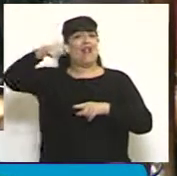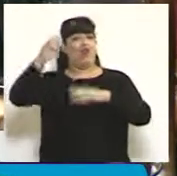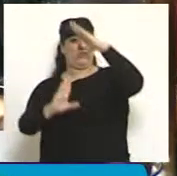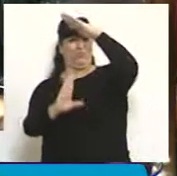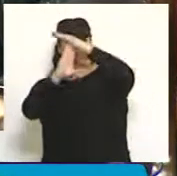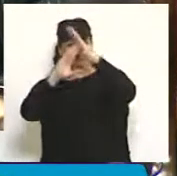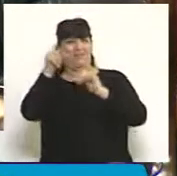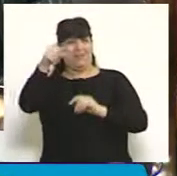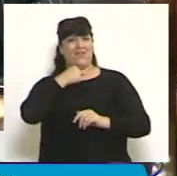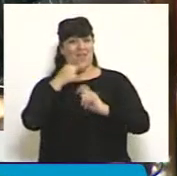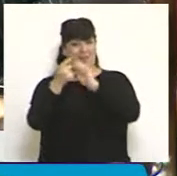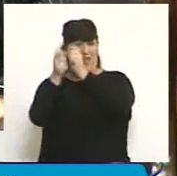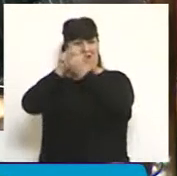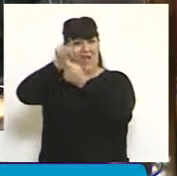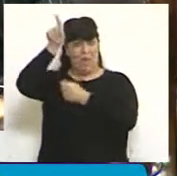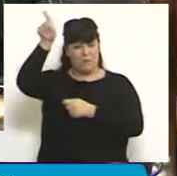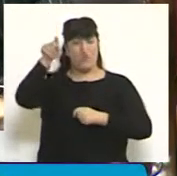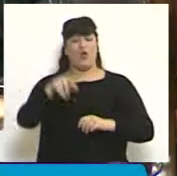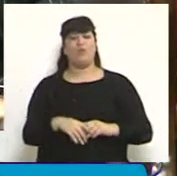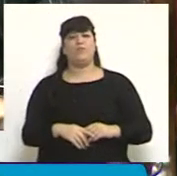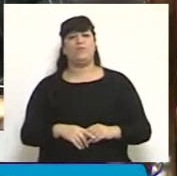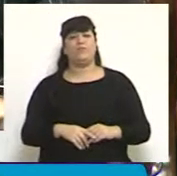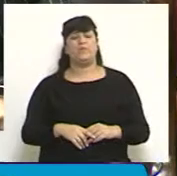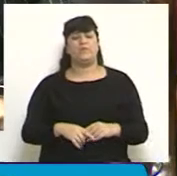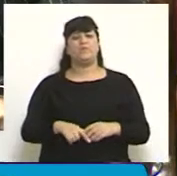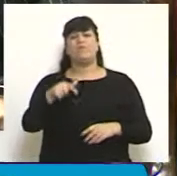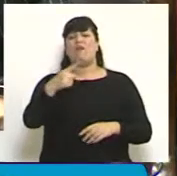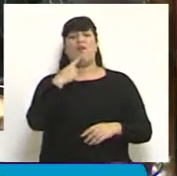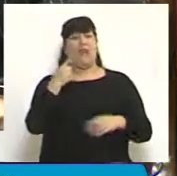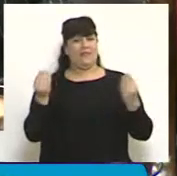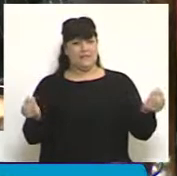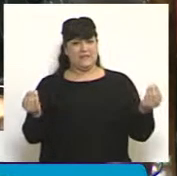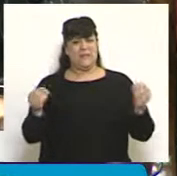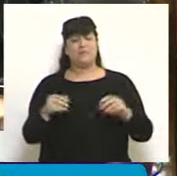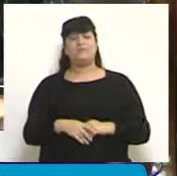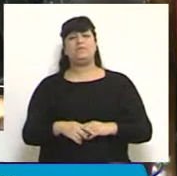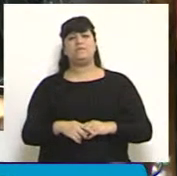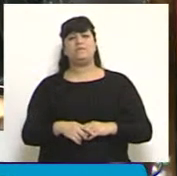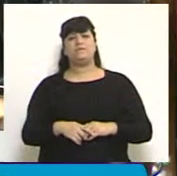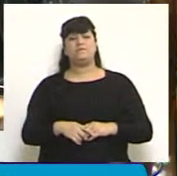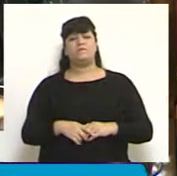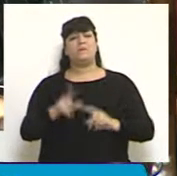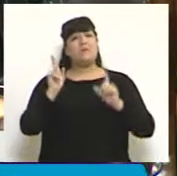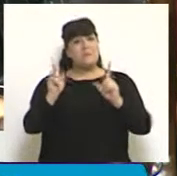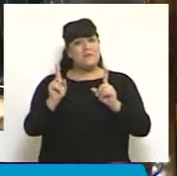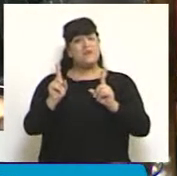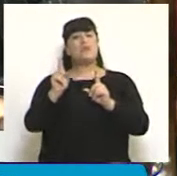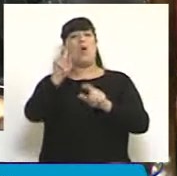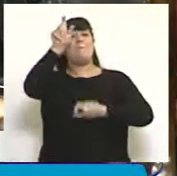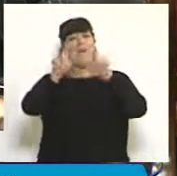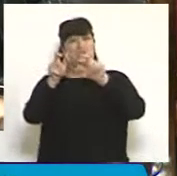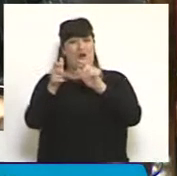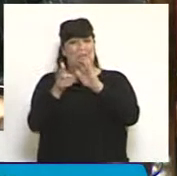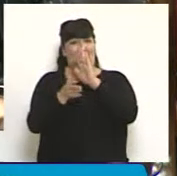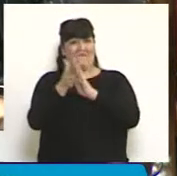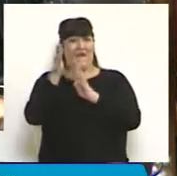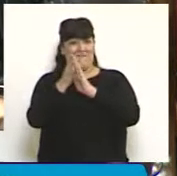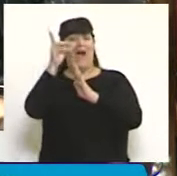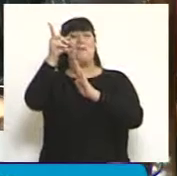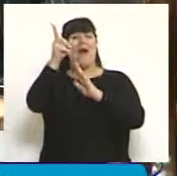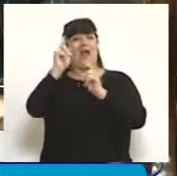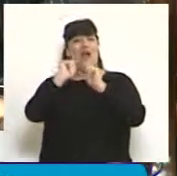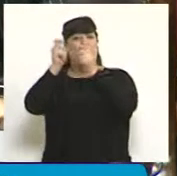modificación, se establece que esos postulados para